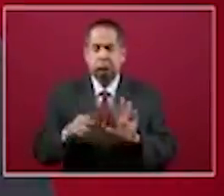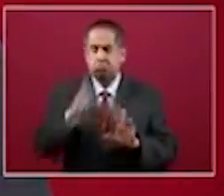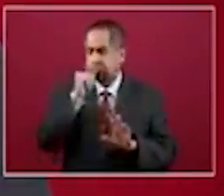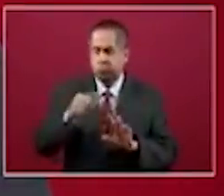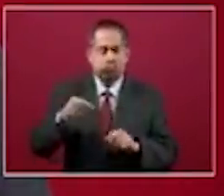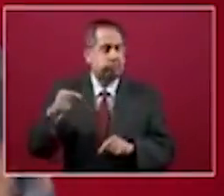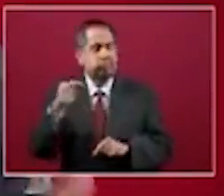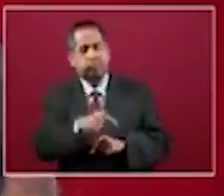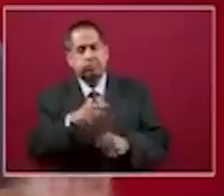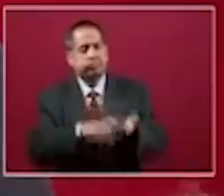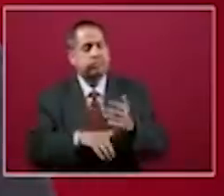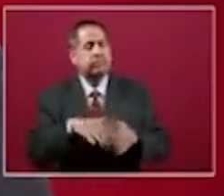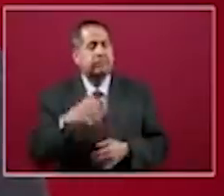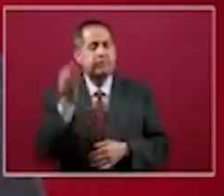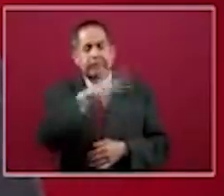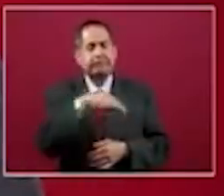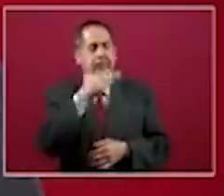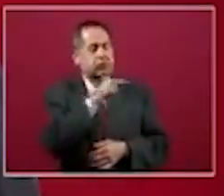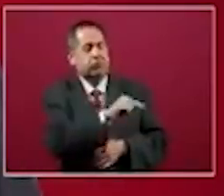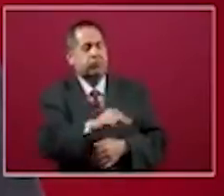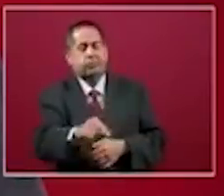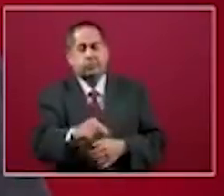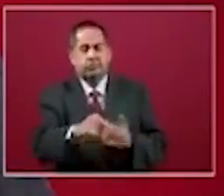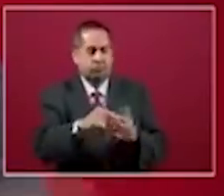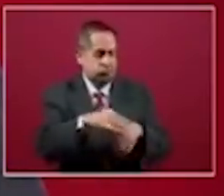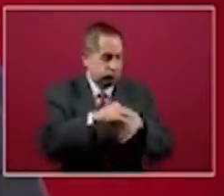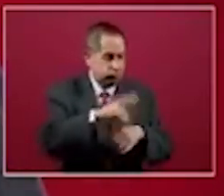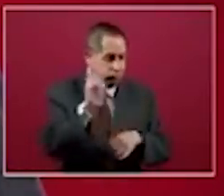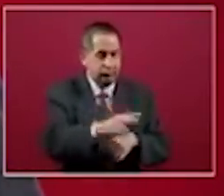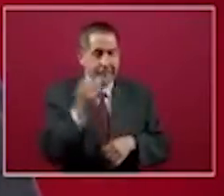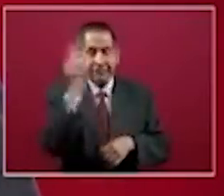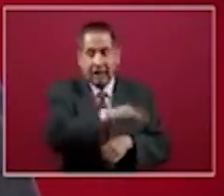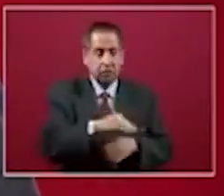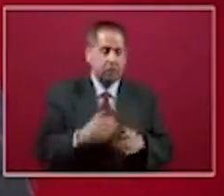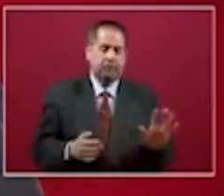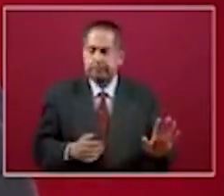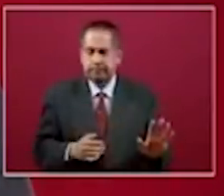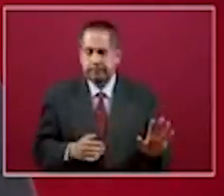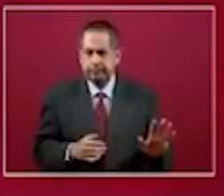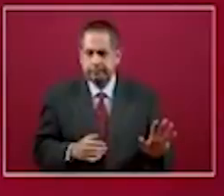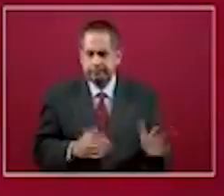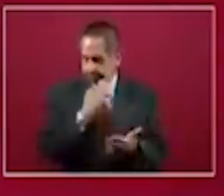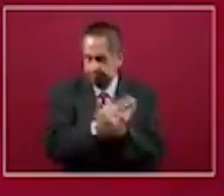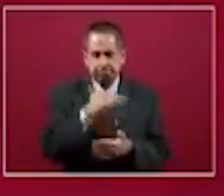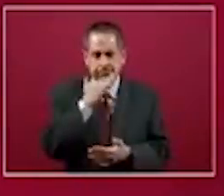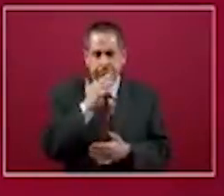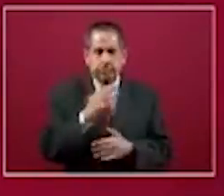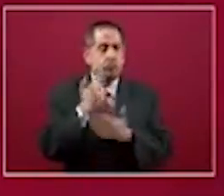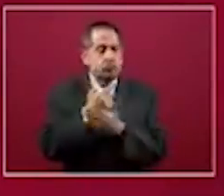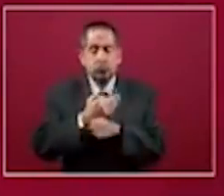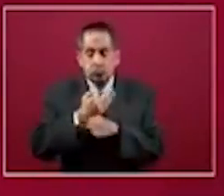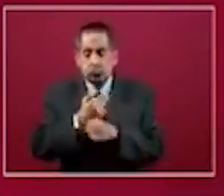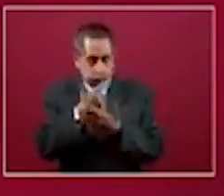permitir la falsificación de la realidad, a que no haya corrupción. Estamos